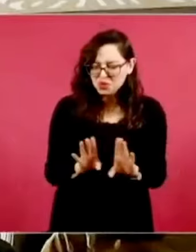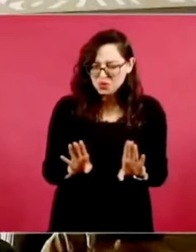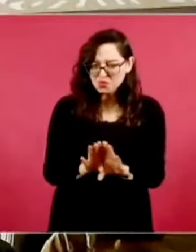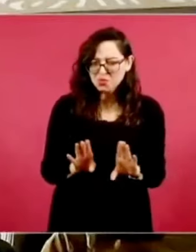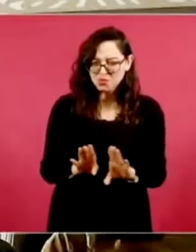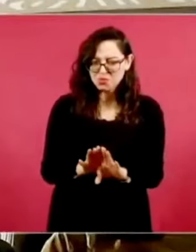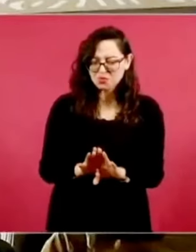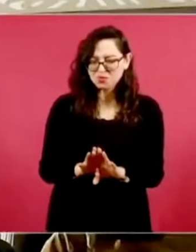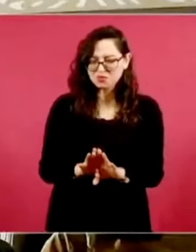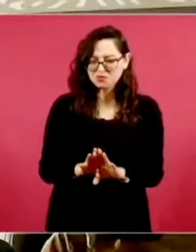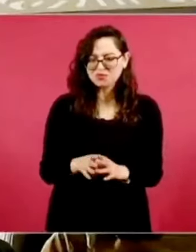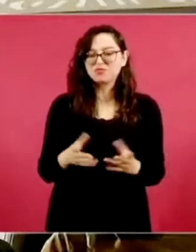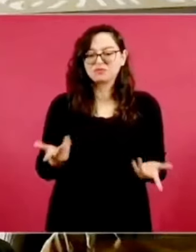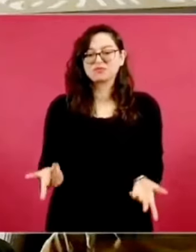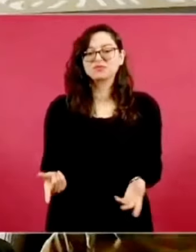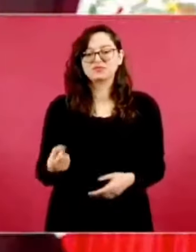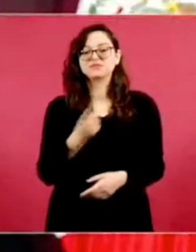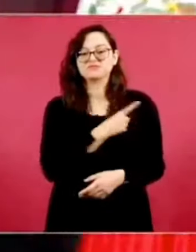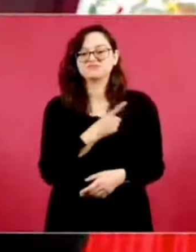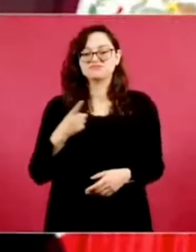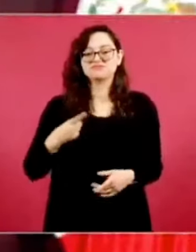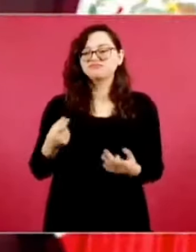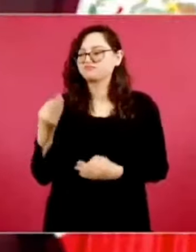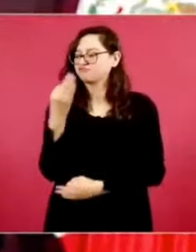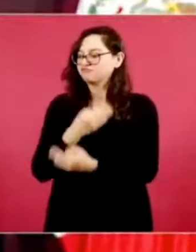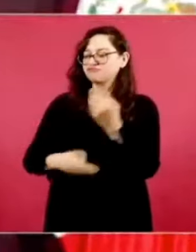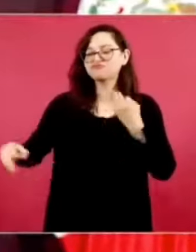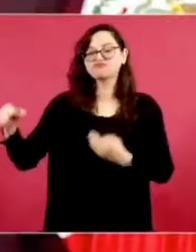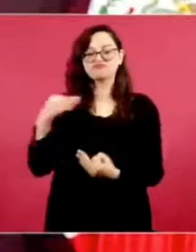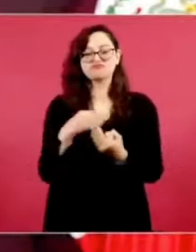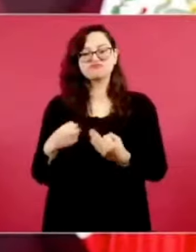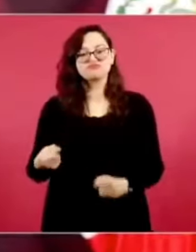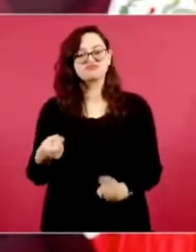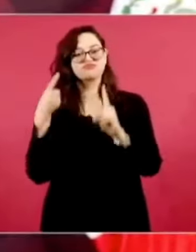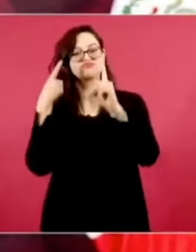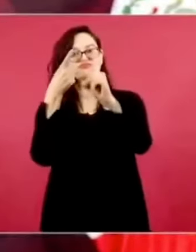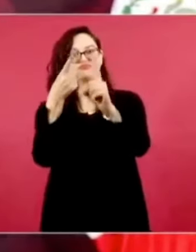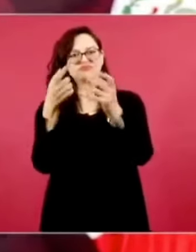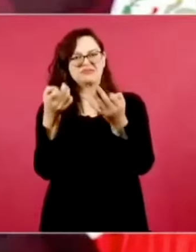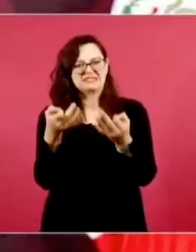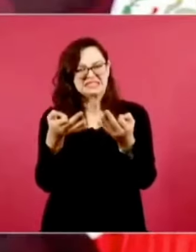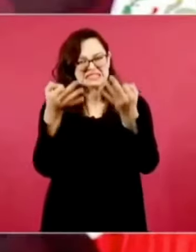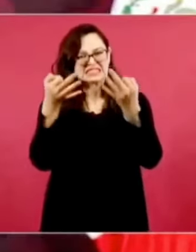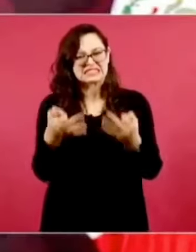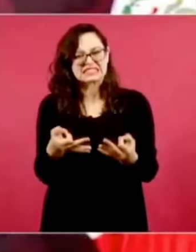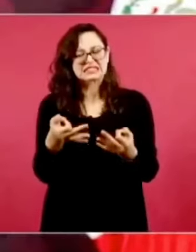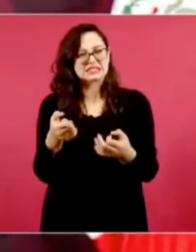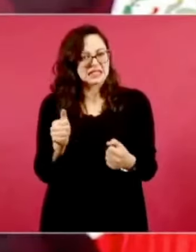ir en busca de un ideal, de una doctrina.